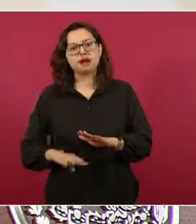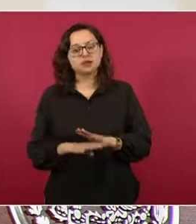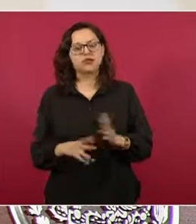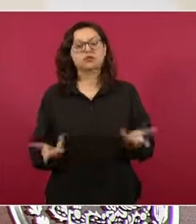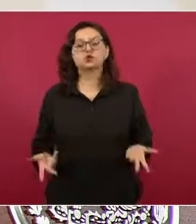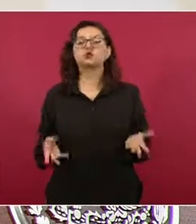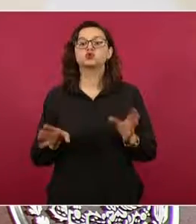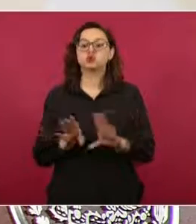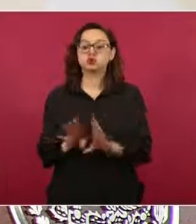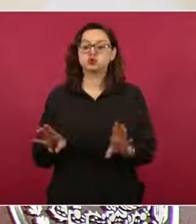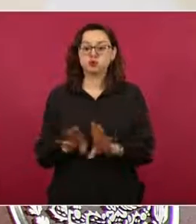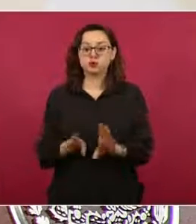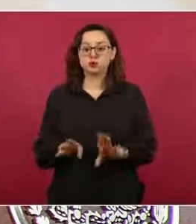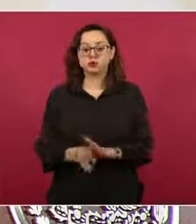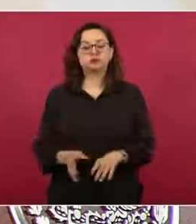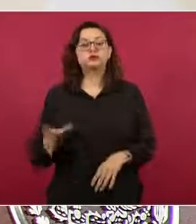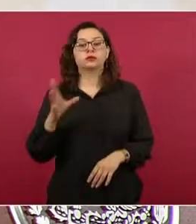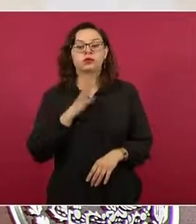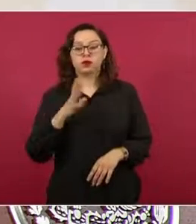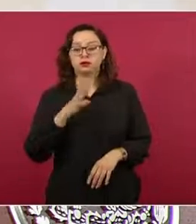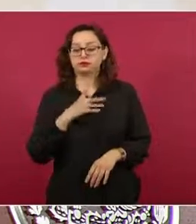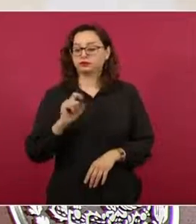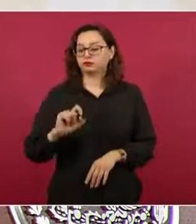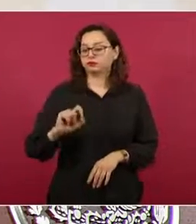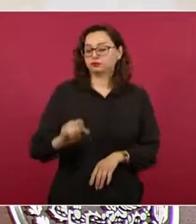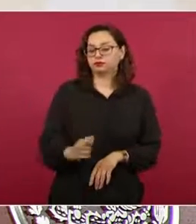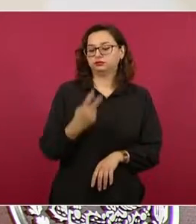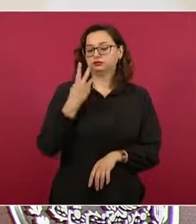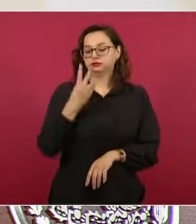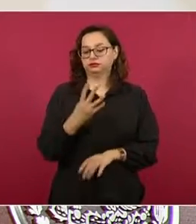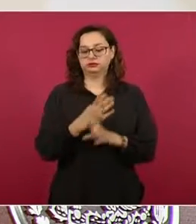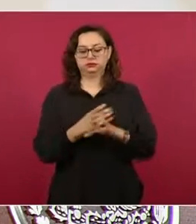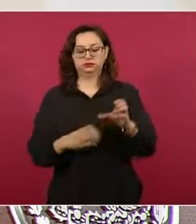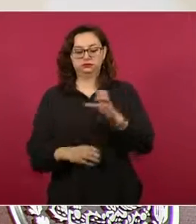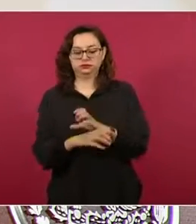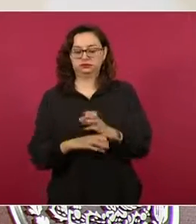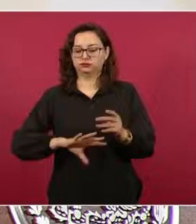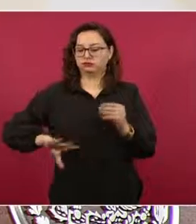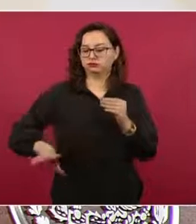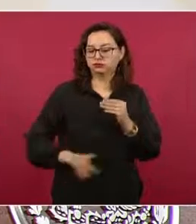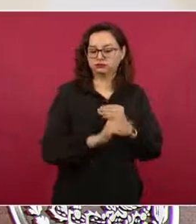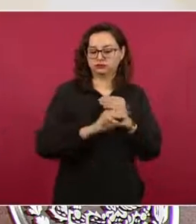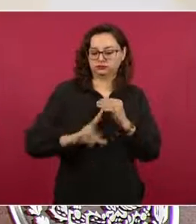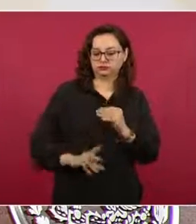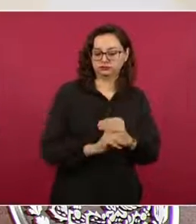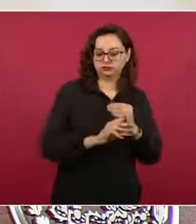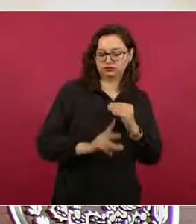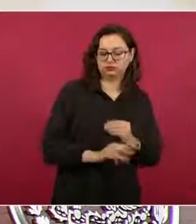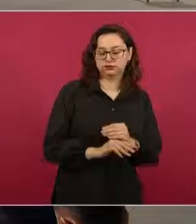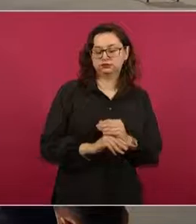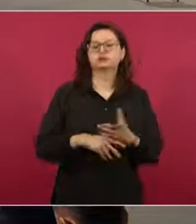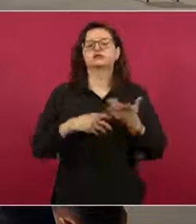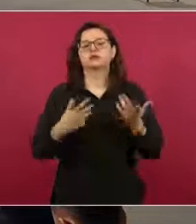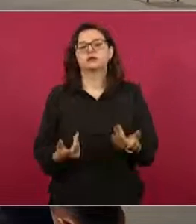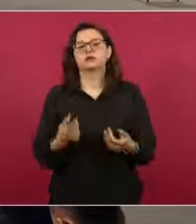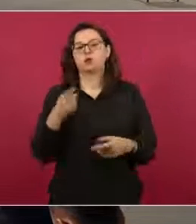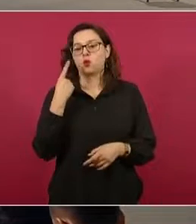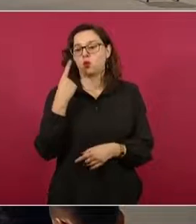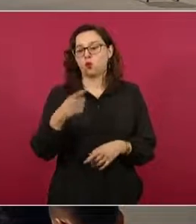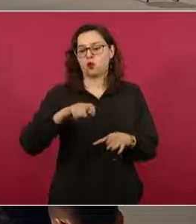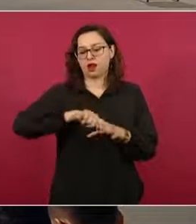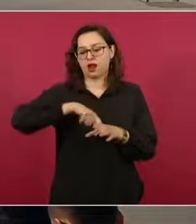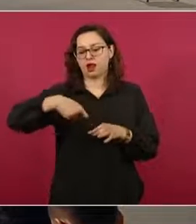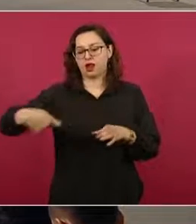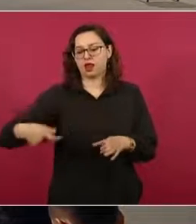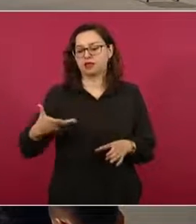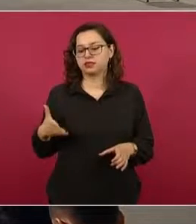24 productos básicos. Se añadió una lata de sardinas en tomate, dos latas de